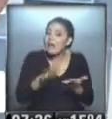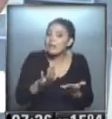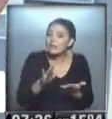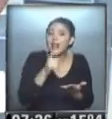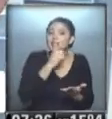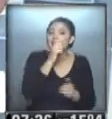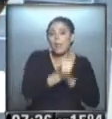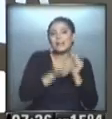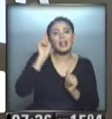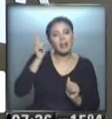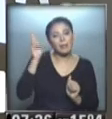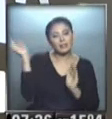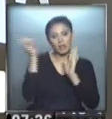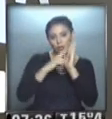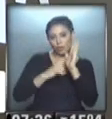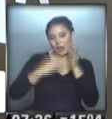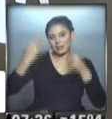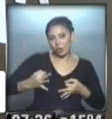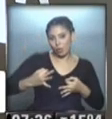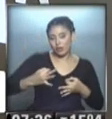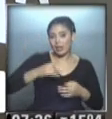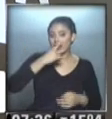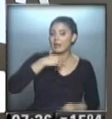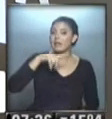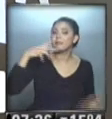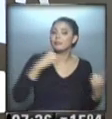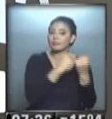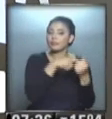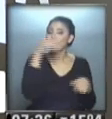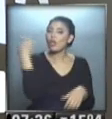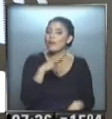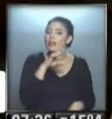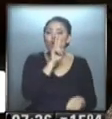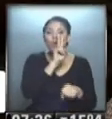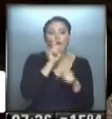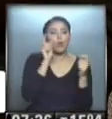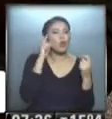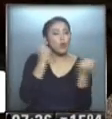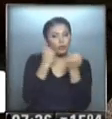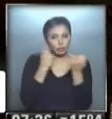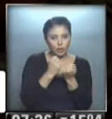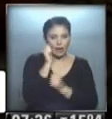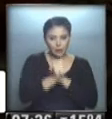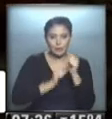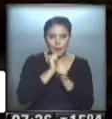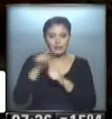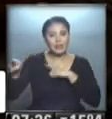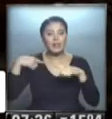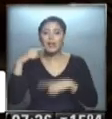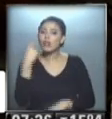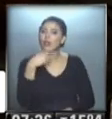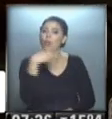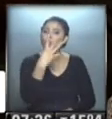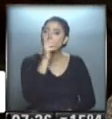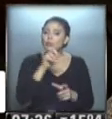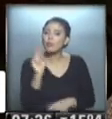las normas de seguridad y es base controla a la empresa, que es su obligación. Pianelli precisó que las 4 muertes se